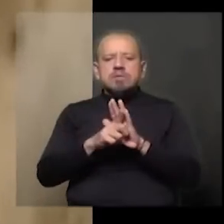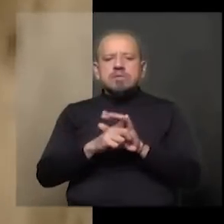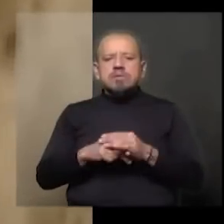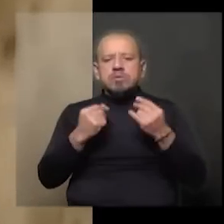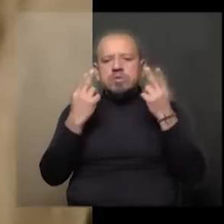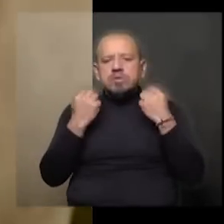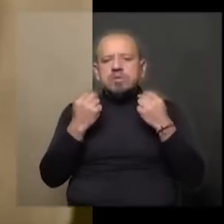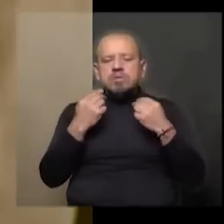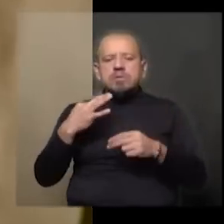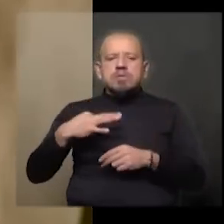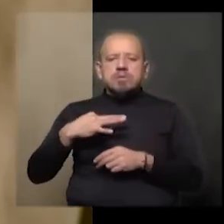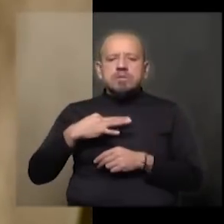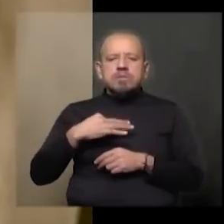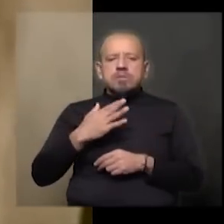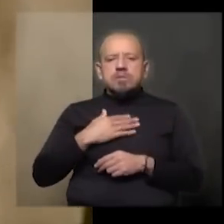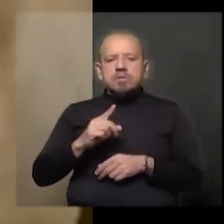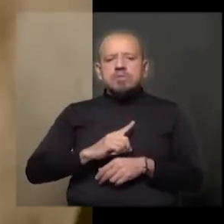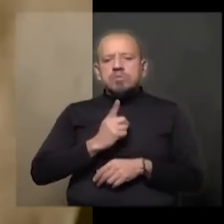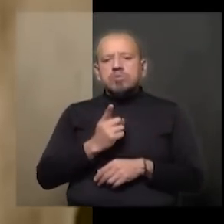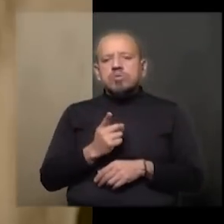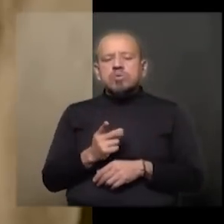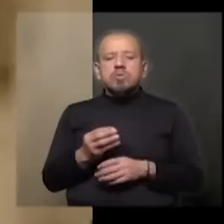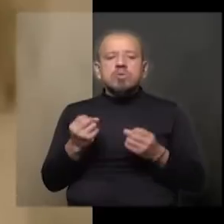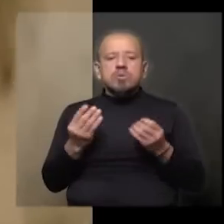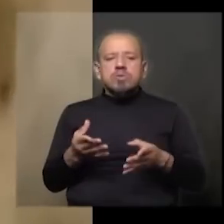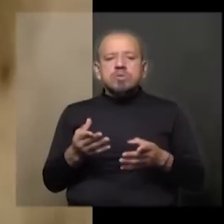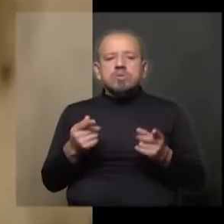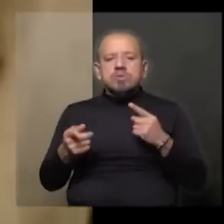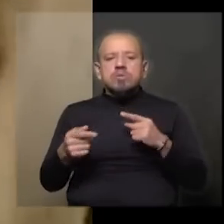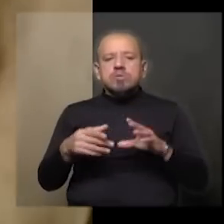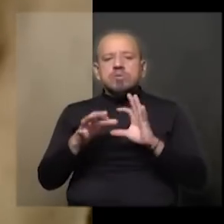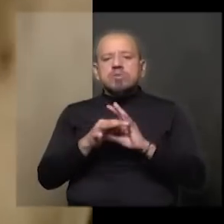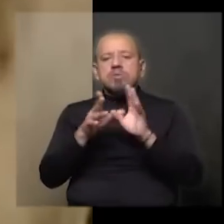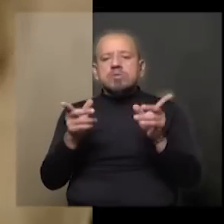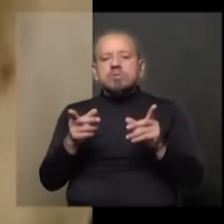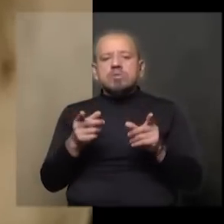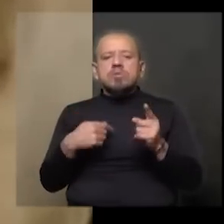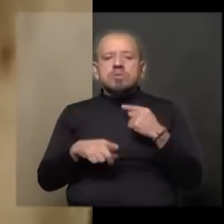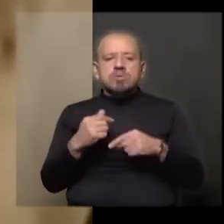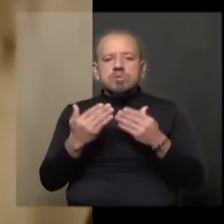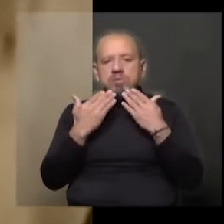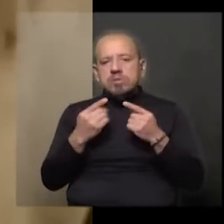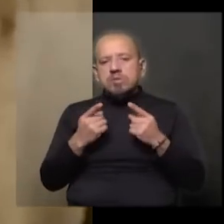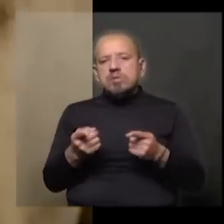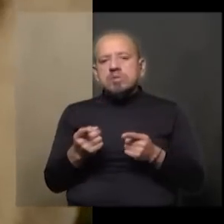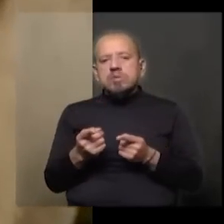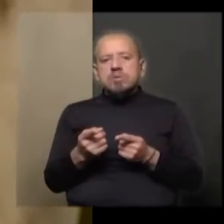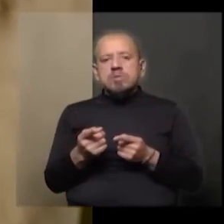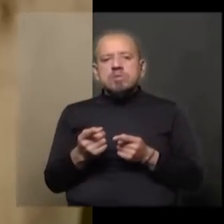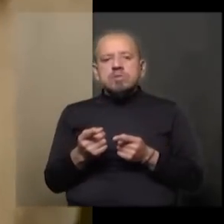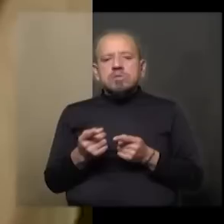vida de la que estoy orgulloso sin embargo porque vivimos hoy en democracia en buena medida gracias a